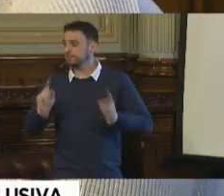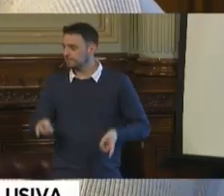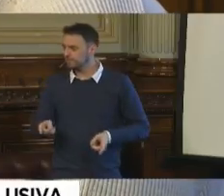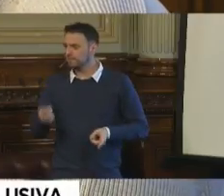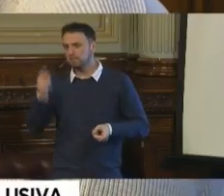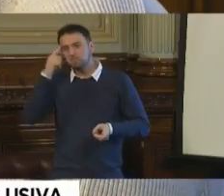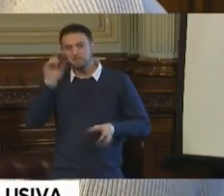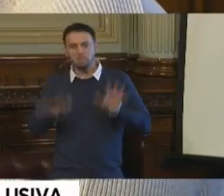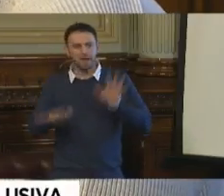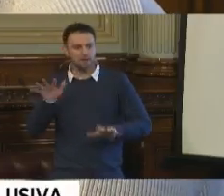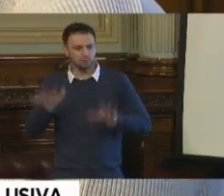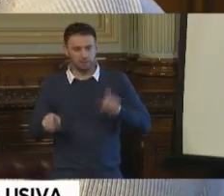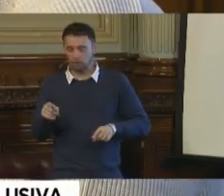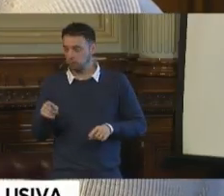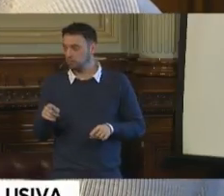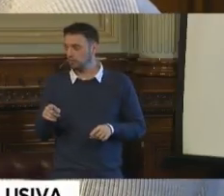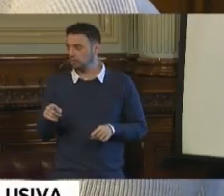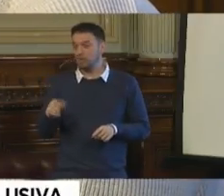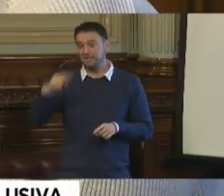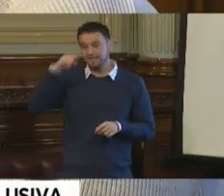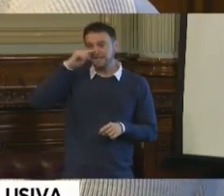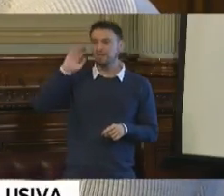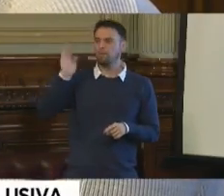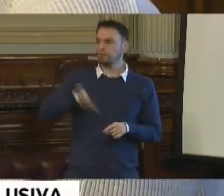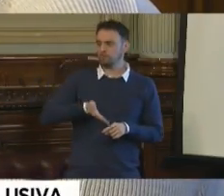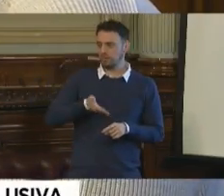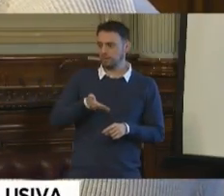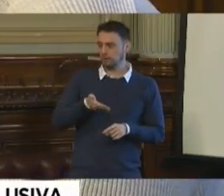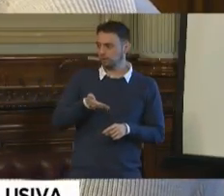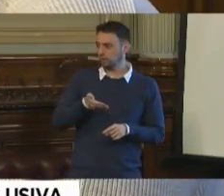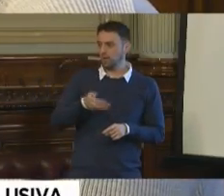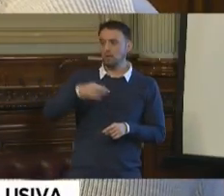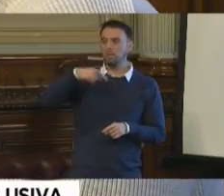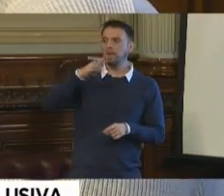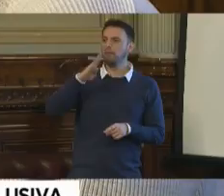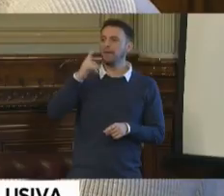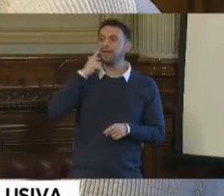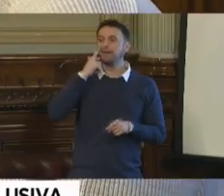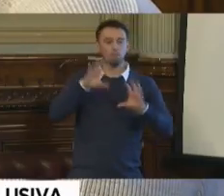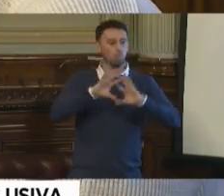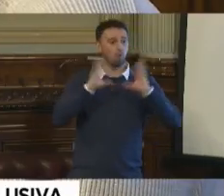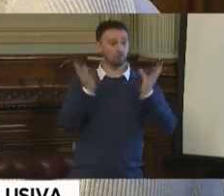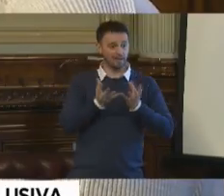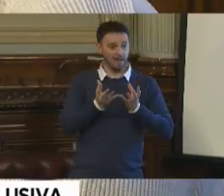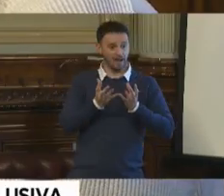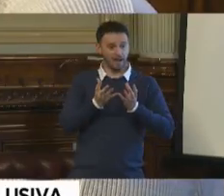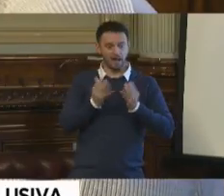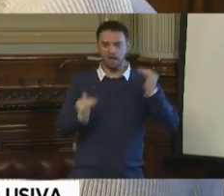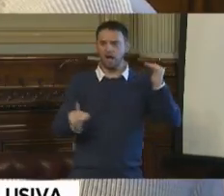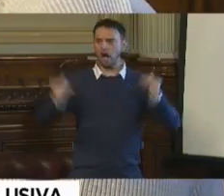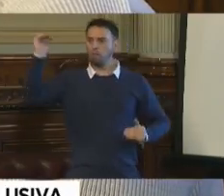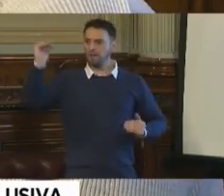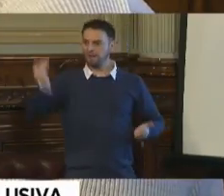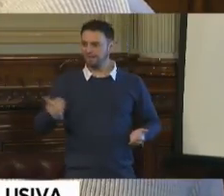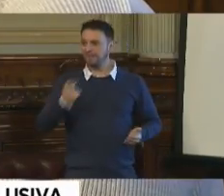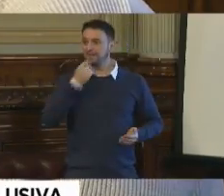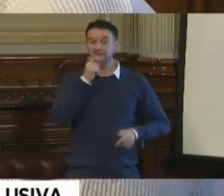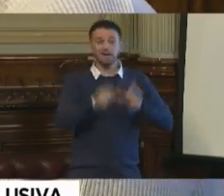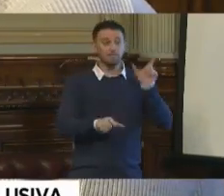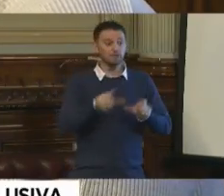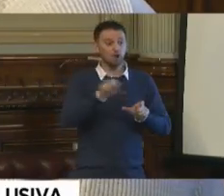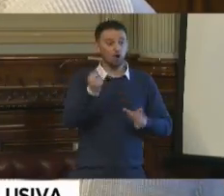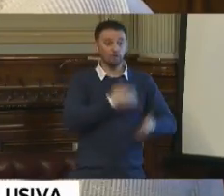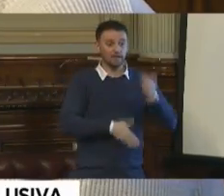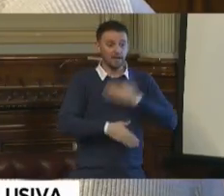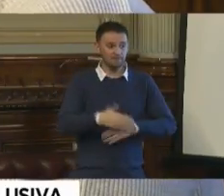y además se calcula por ejemplo que más o menos el 7% del pib mundial aumentaría si las personas con